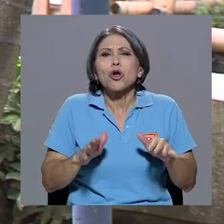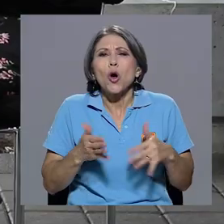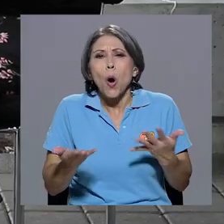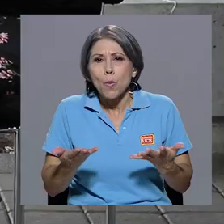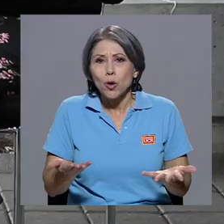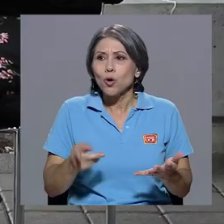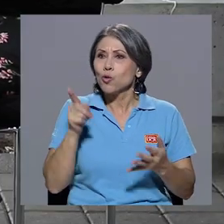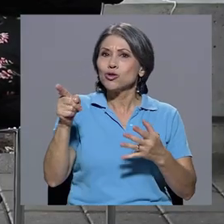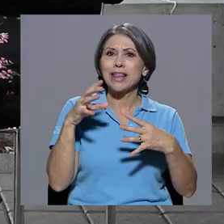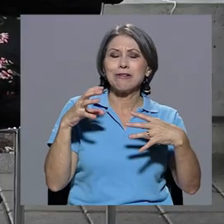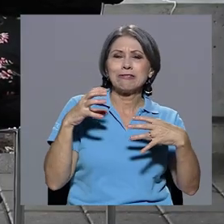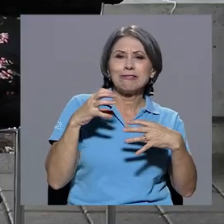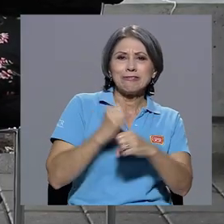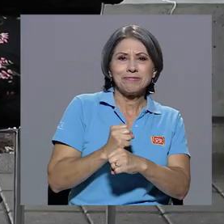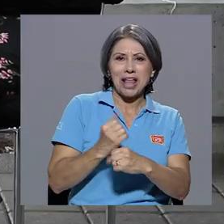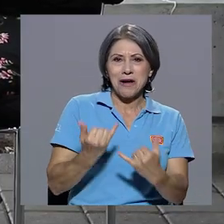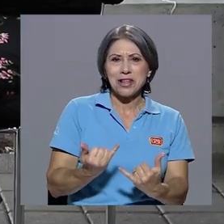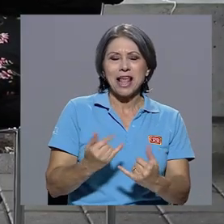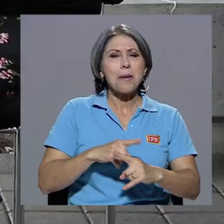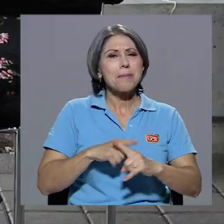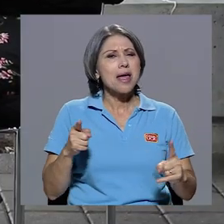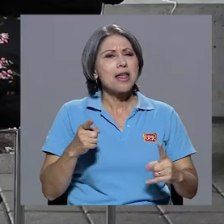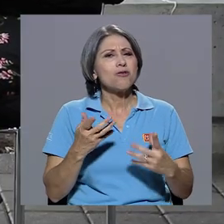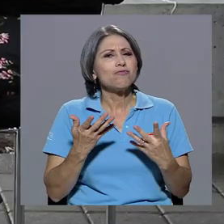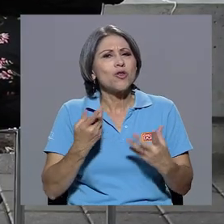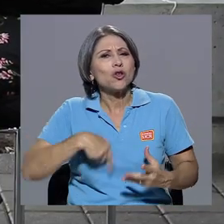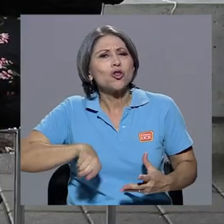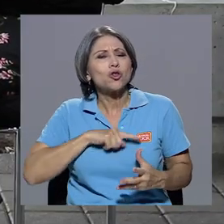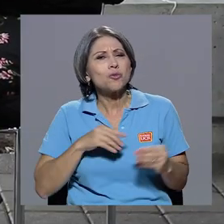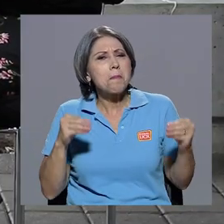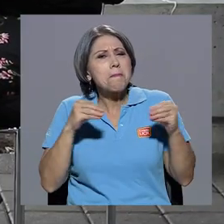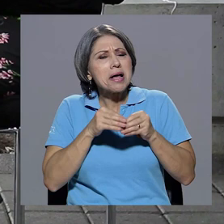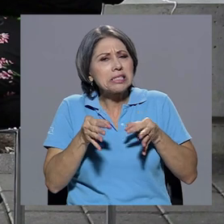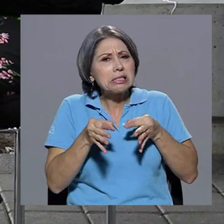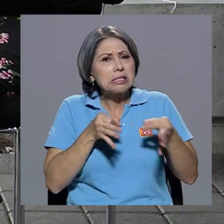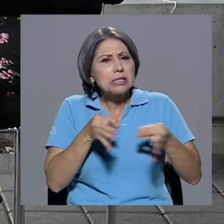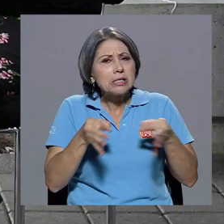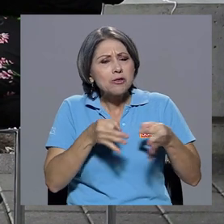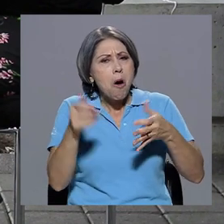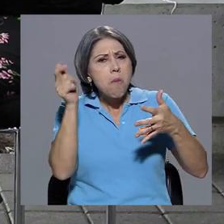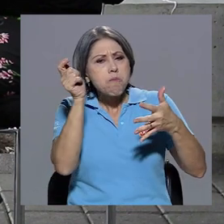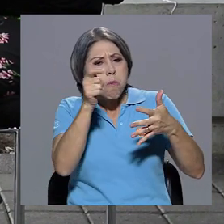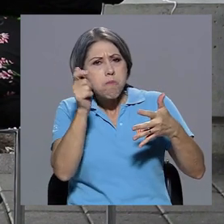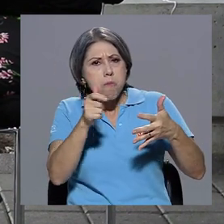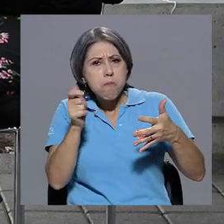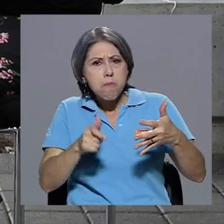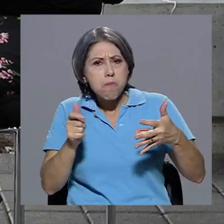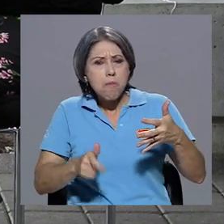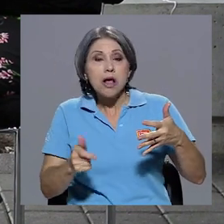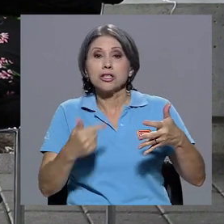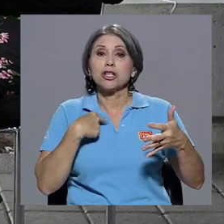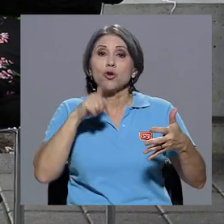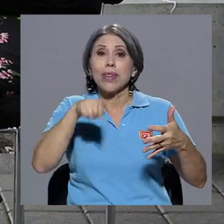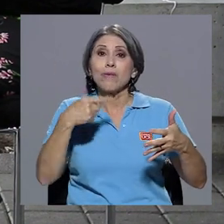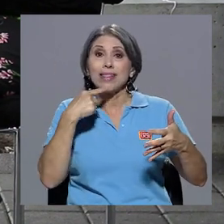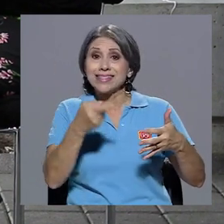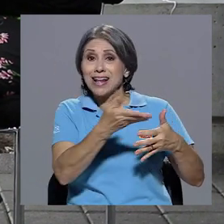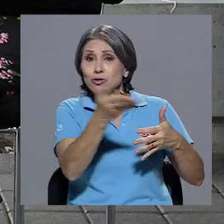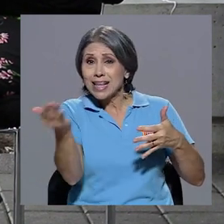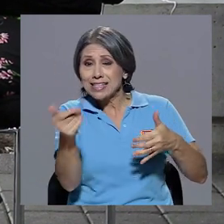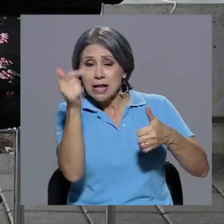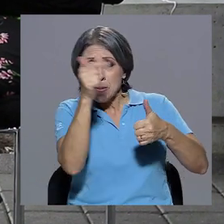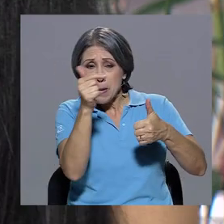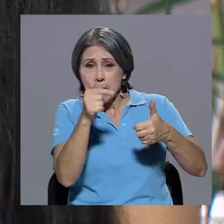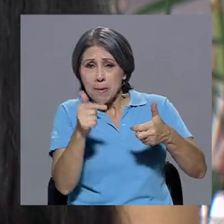hacer un micro resumen, pero detenernos en cuáles son. O sea, si yo tengo que darle una receta a nuestra población de esos